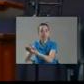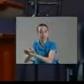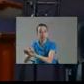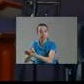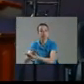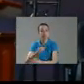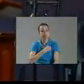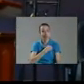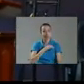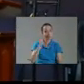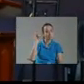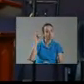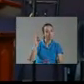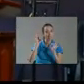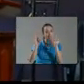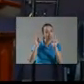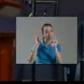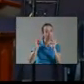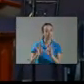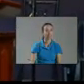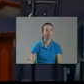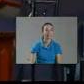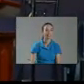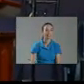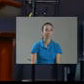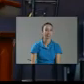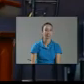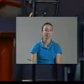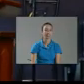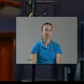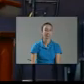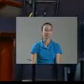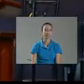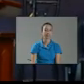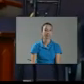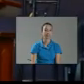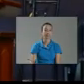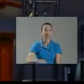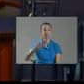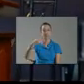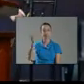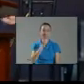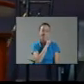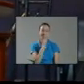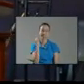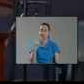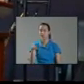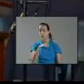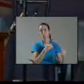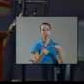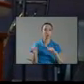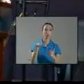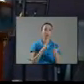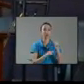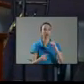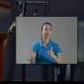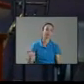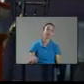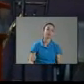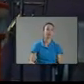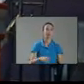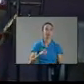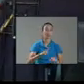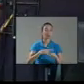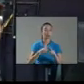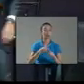Nos vemos en el tercer culto, aquellos que van a estar, y aquellos que van a venir a la noche, nos vemos en la noche, y si no, mañana a las